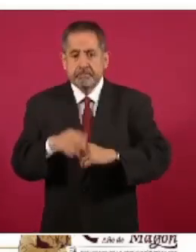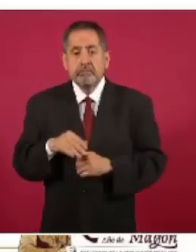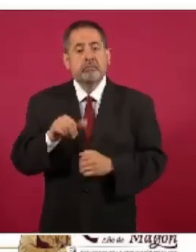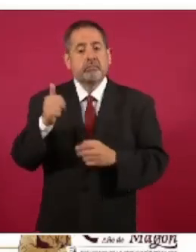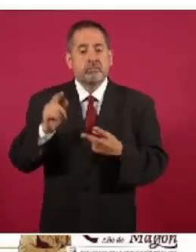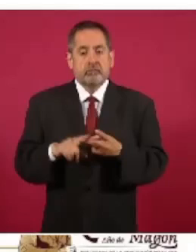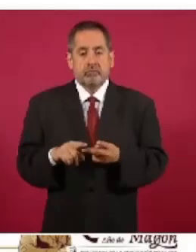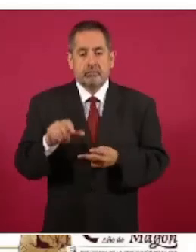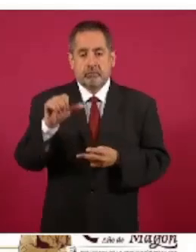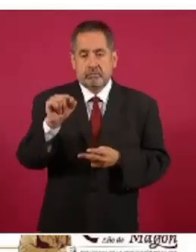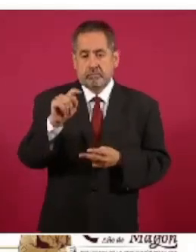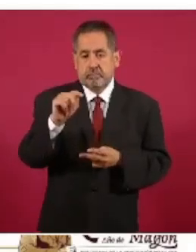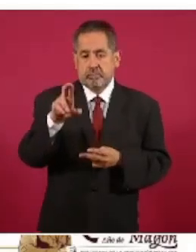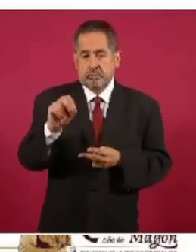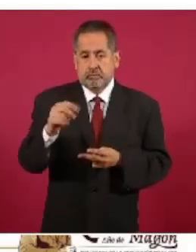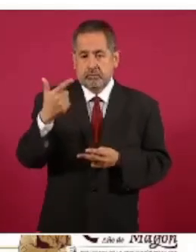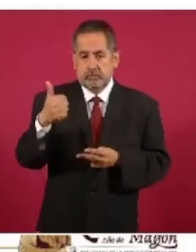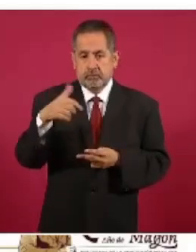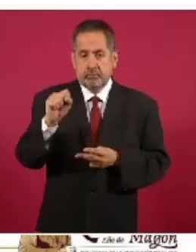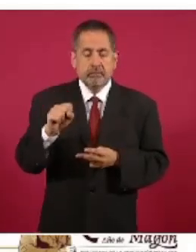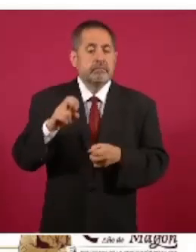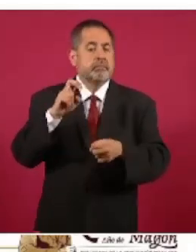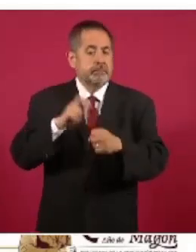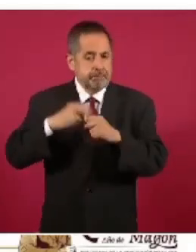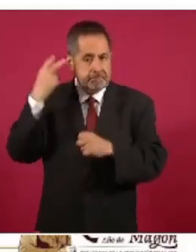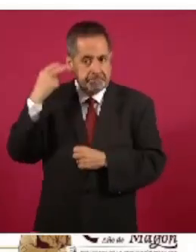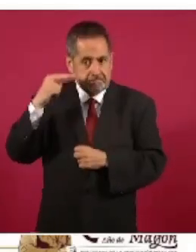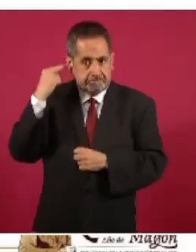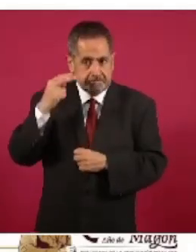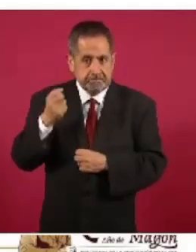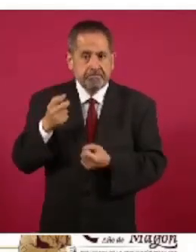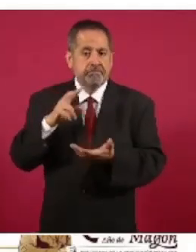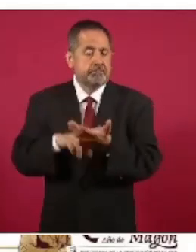en Mecayapán, Veracruz, con un precio al público de